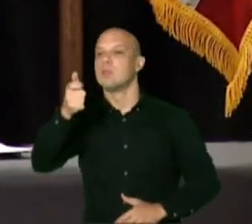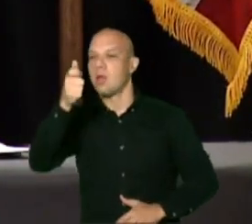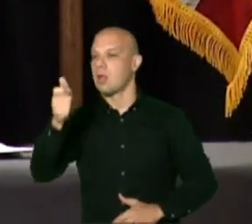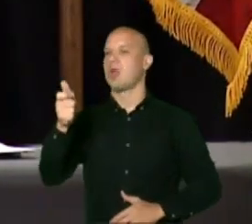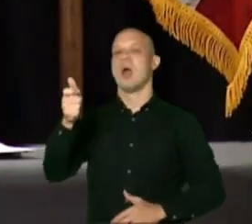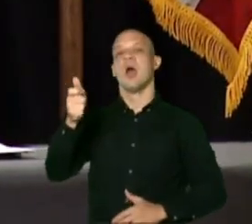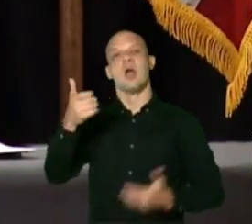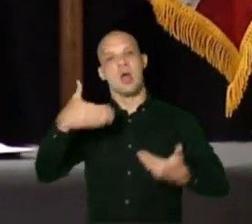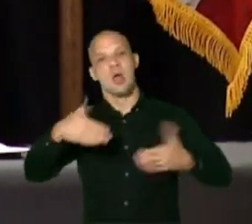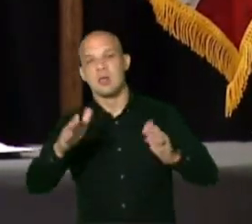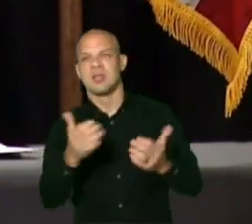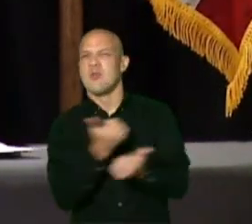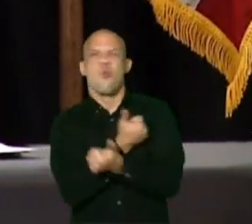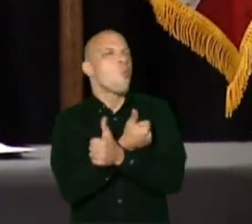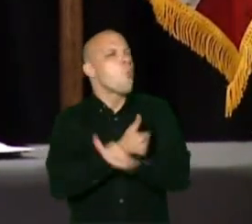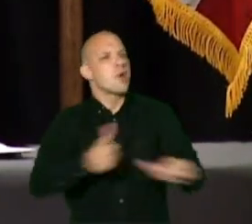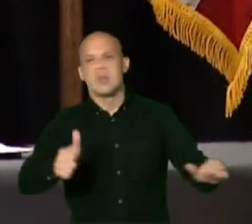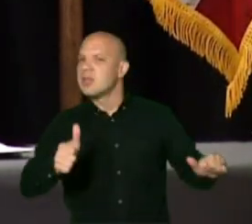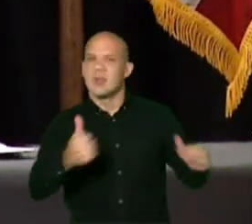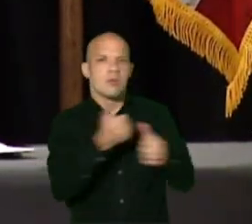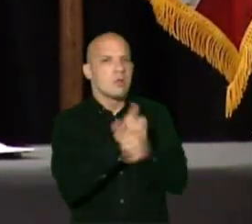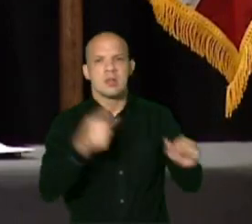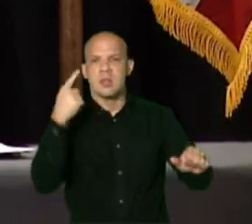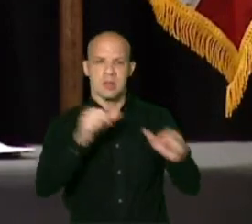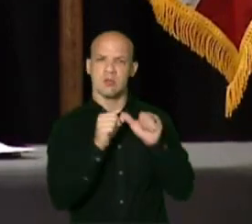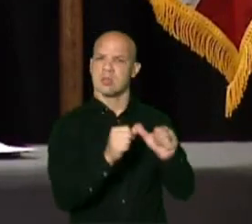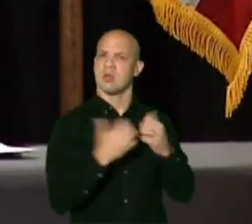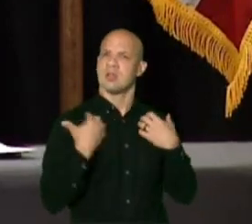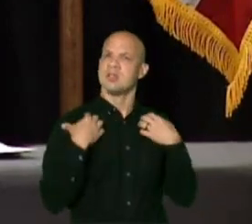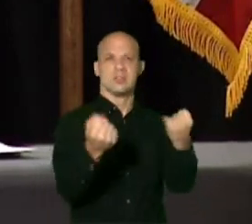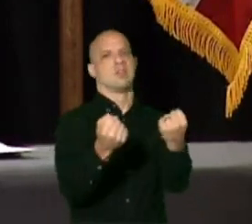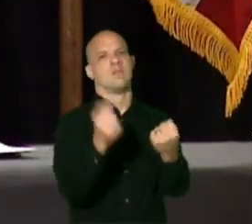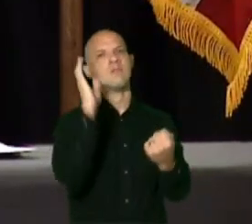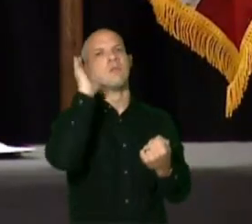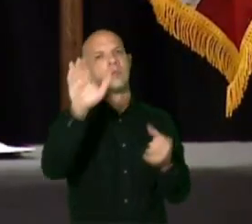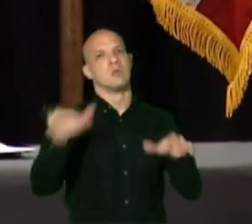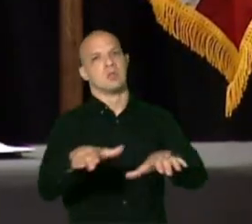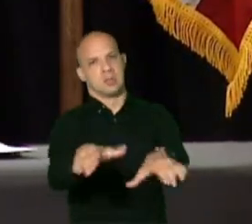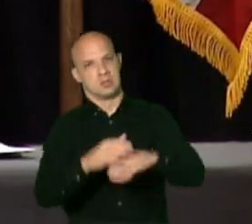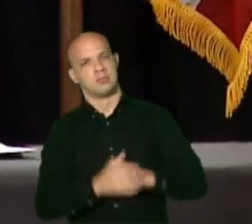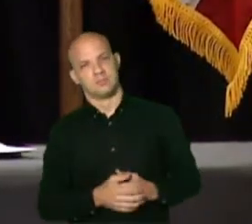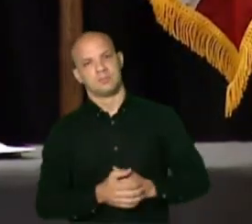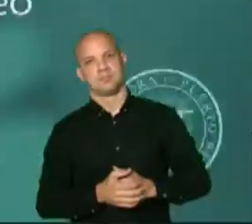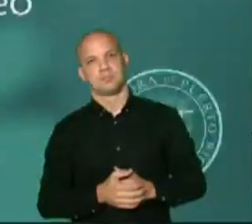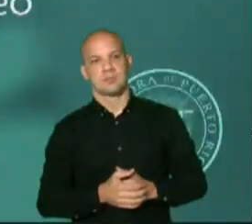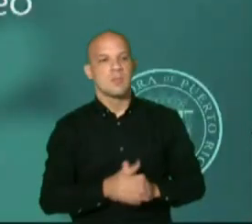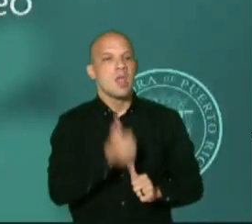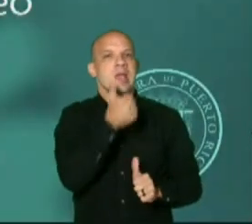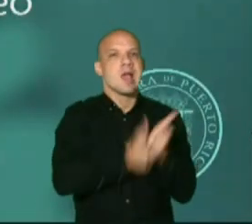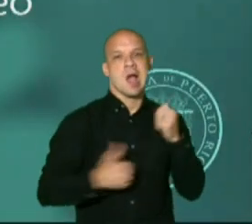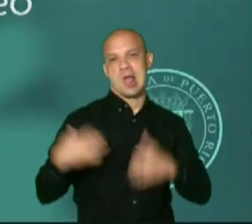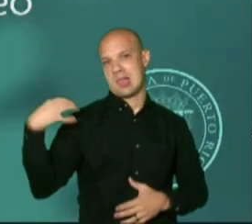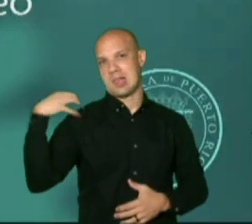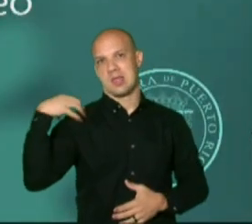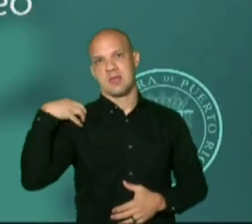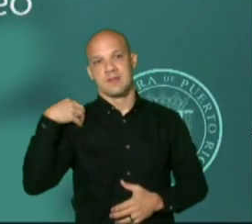de salubridad para evitar el contagio antes de entrar al lugar. Será obligación de cada